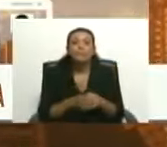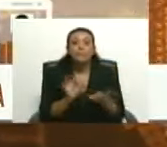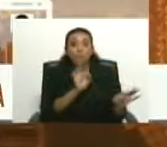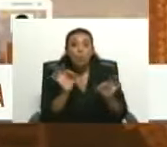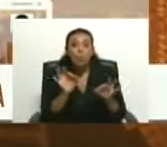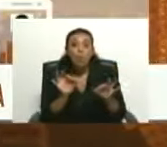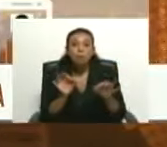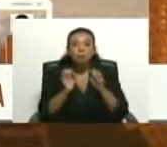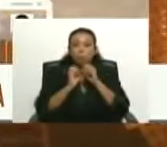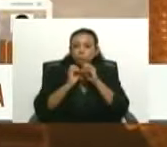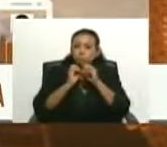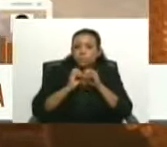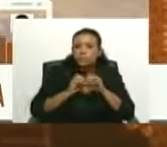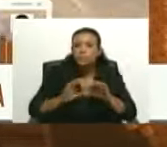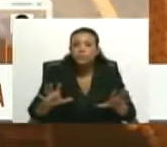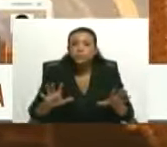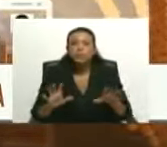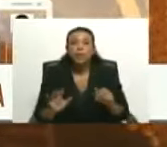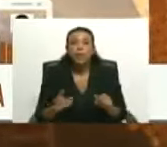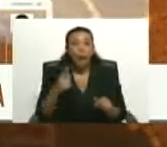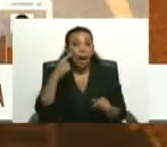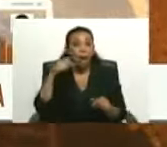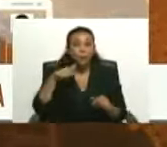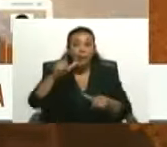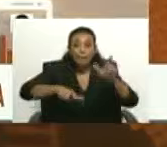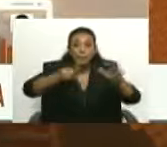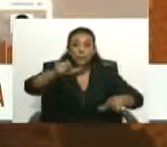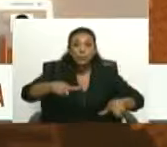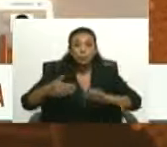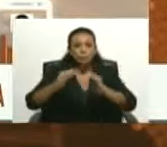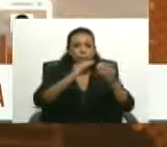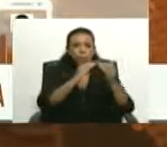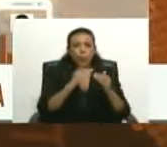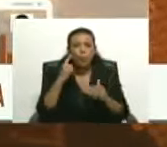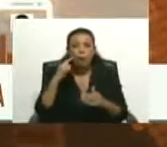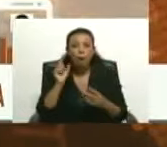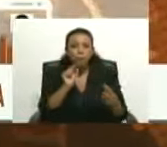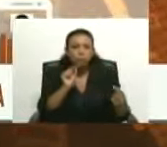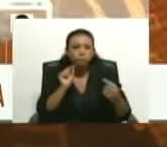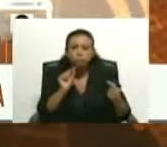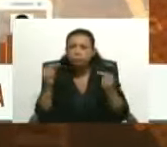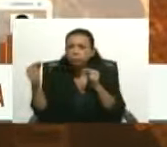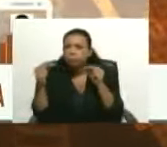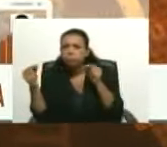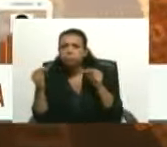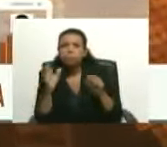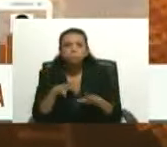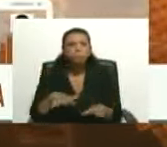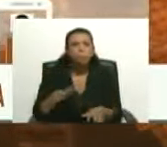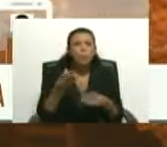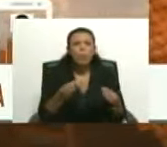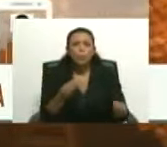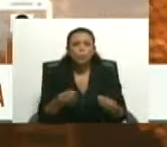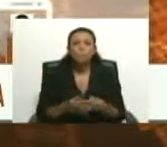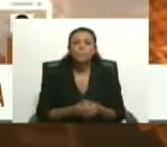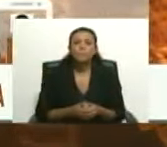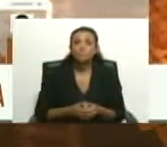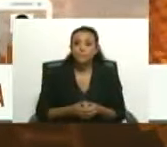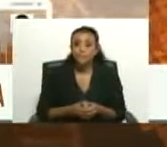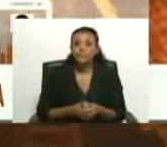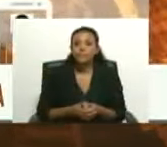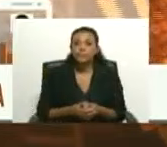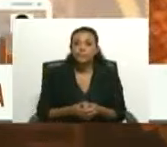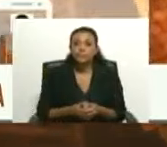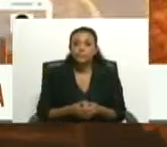salgan, proceso de debate democrático y el público de nuestro pueblo.